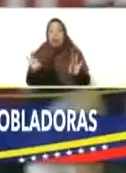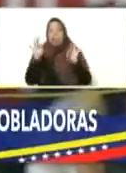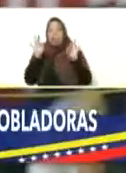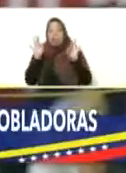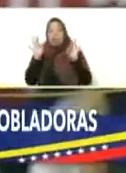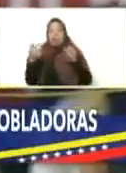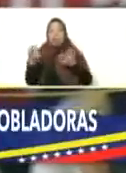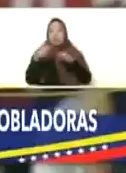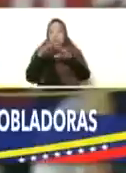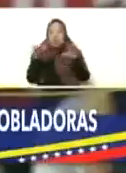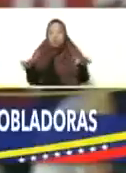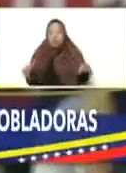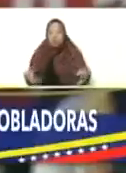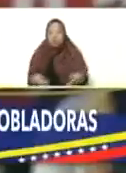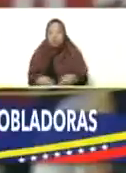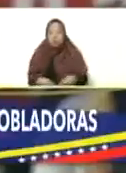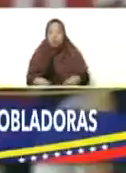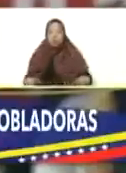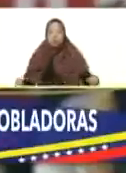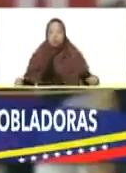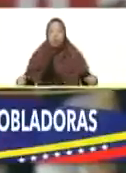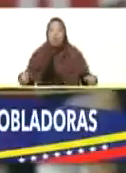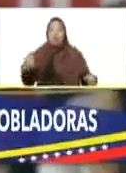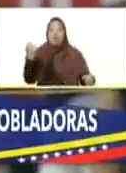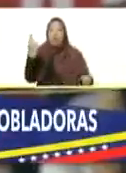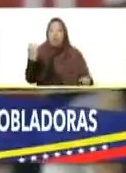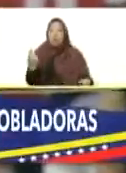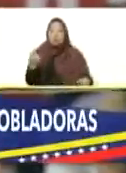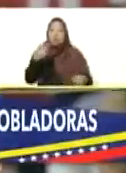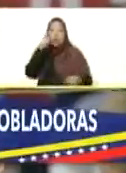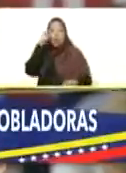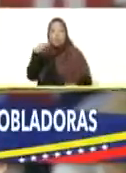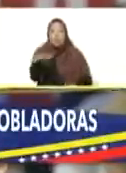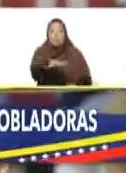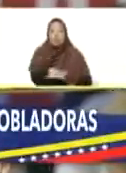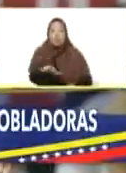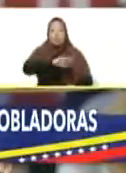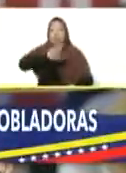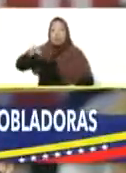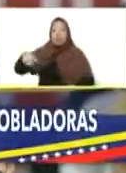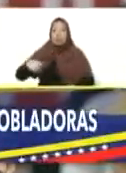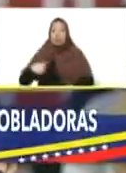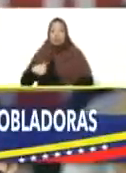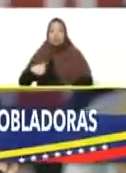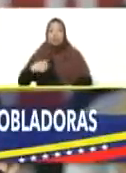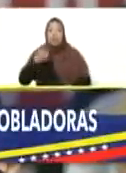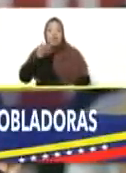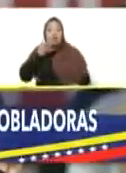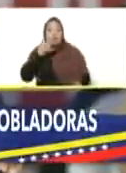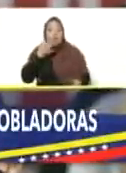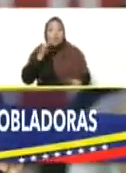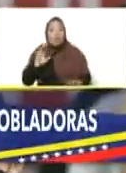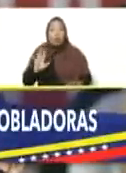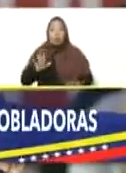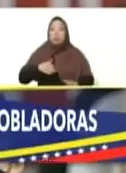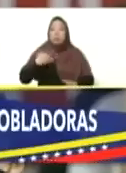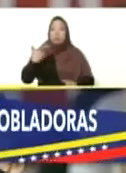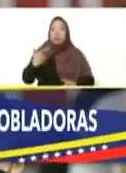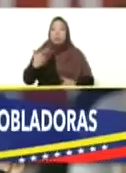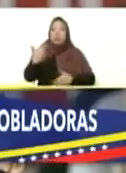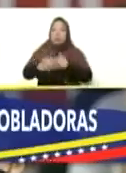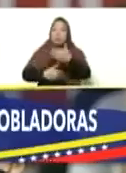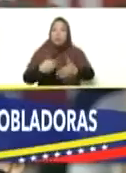de la tierra en los asentamientos urbanos populares que fue una propuesta nuestra y que por ejemplo todavía no hemos podido afectar